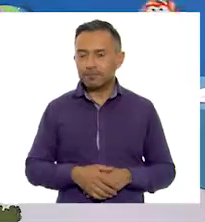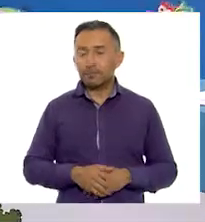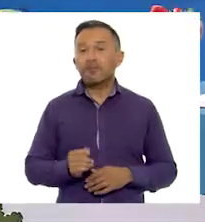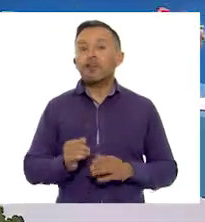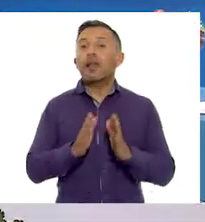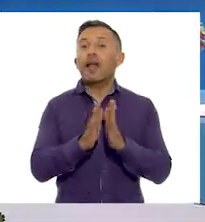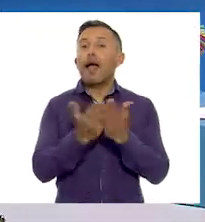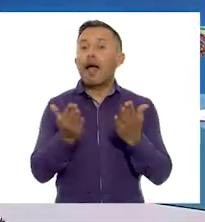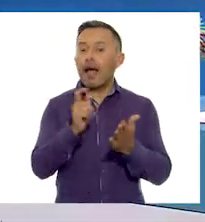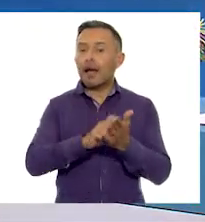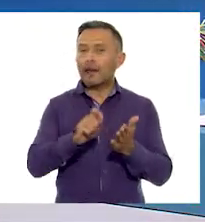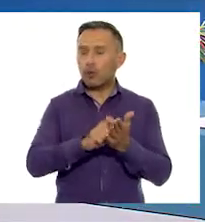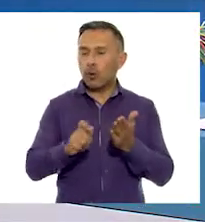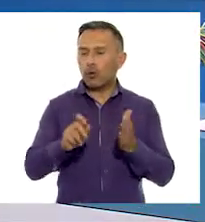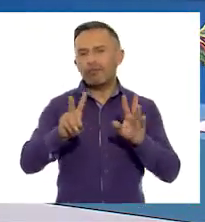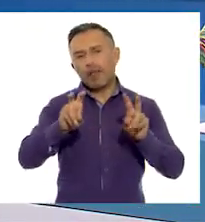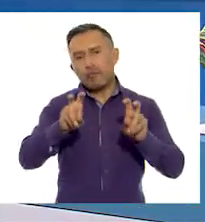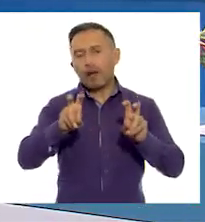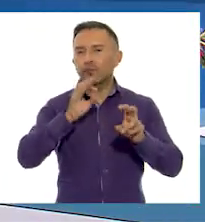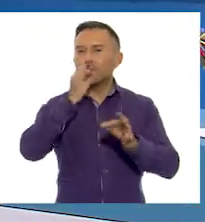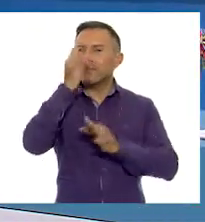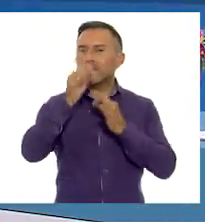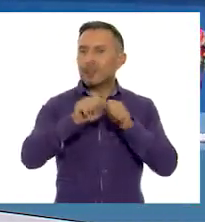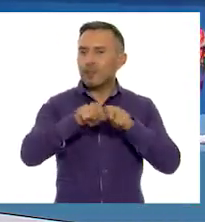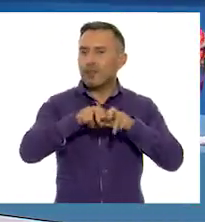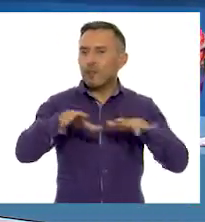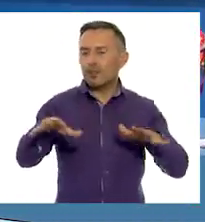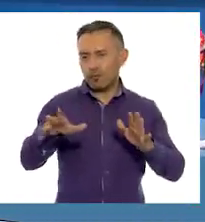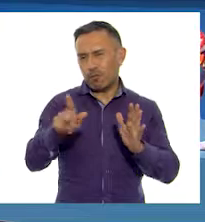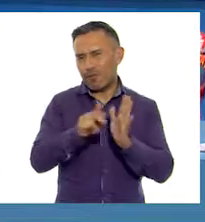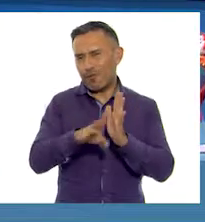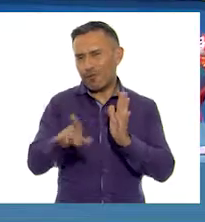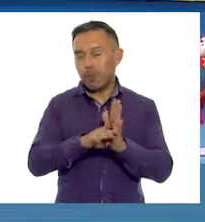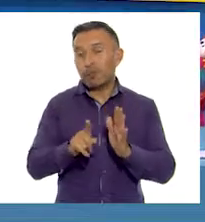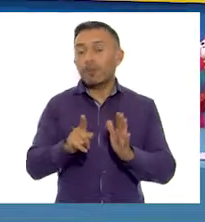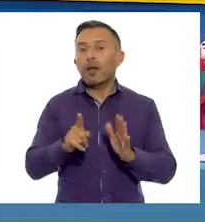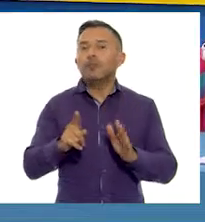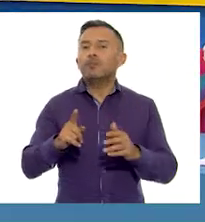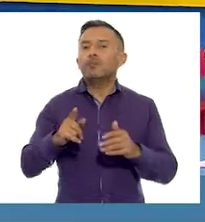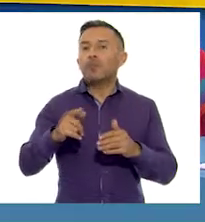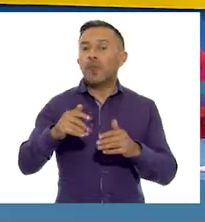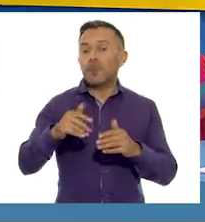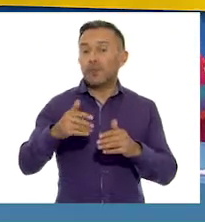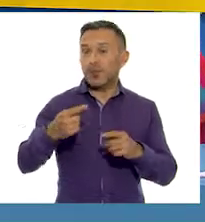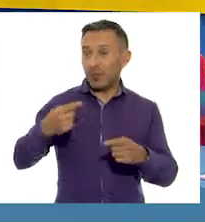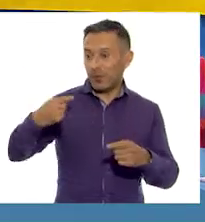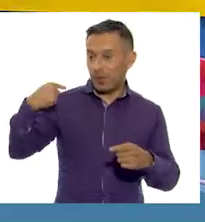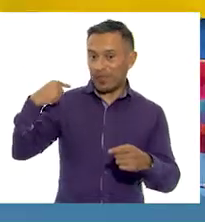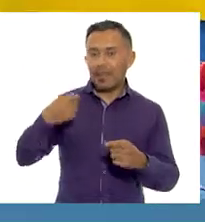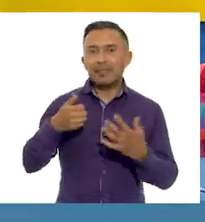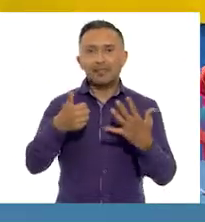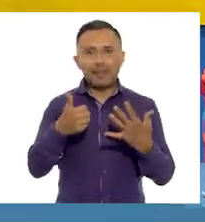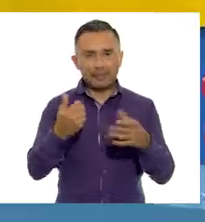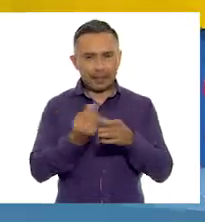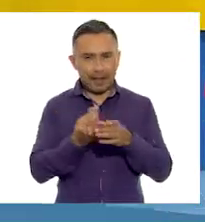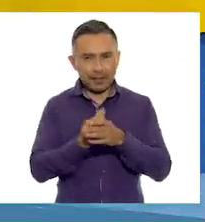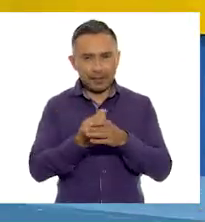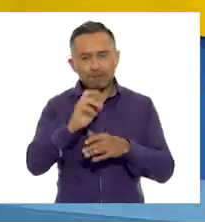divulgación para su publicación. Para ello, a lo largo de 6 sesiones, recordaremos lo que sabemos sobre